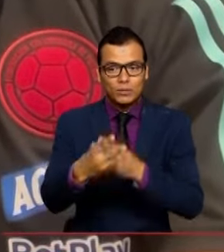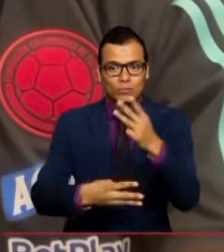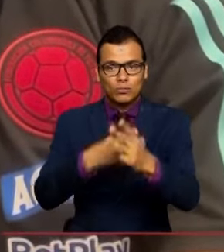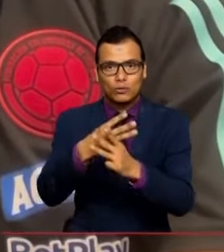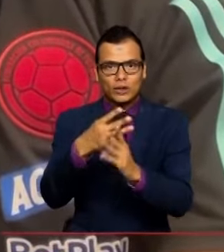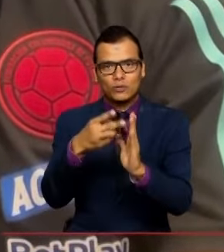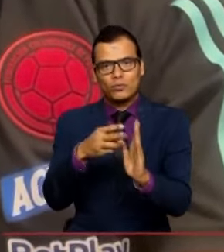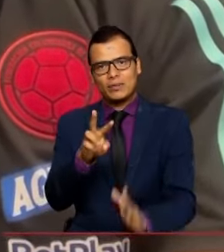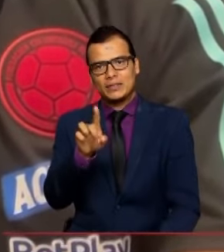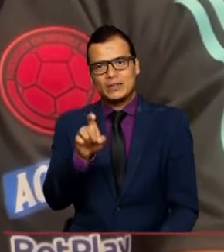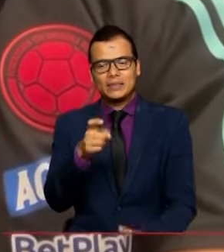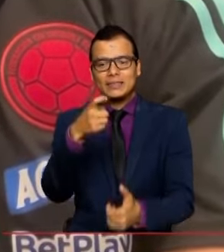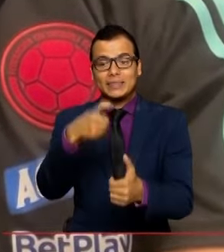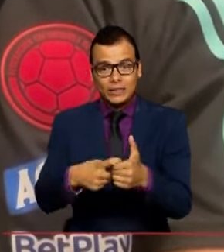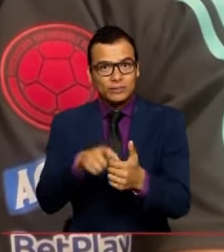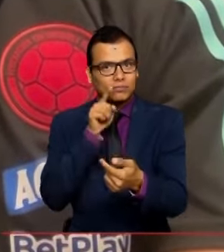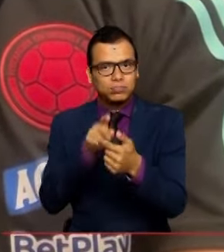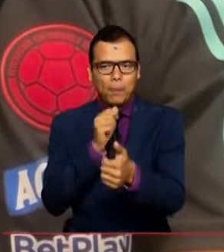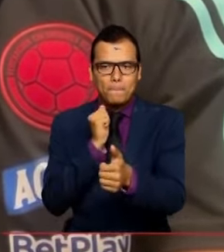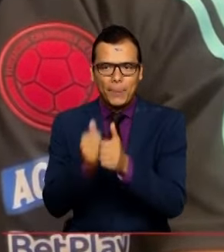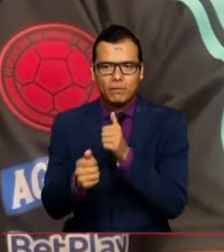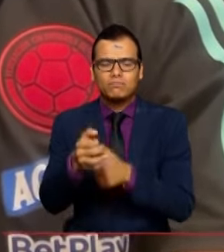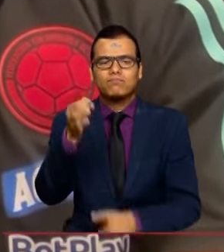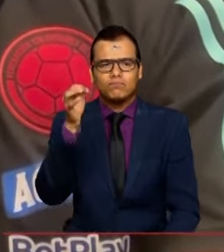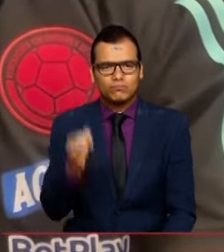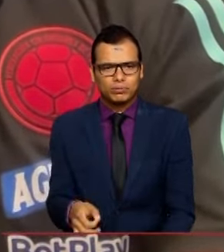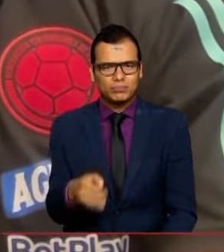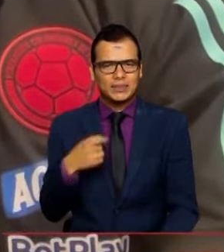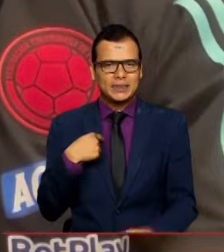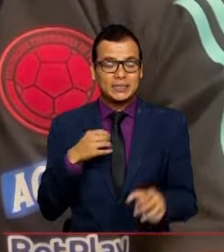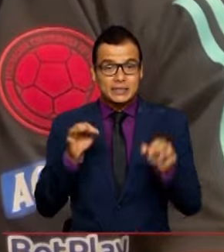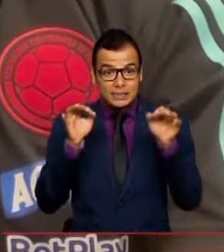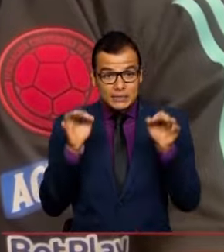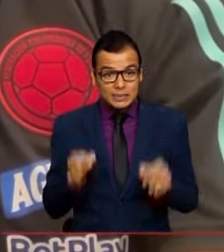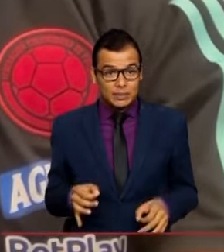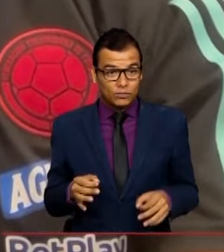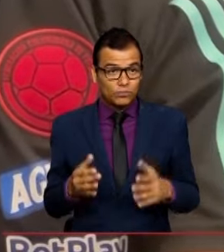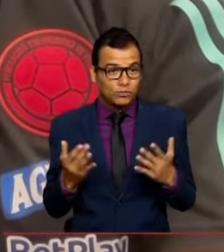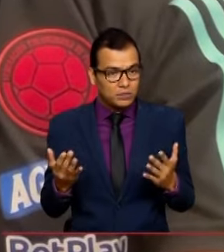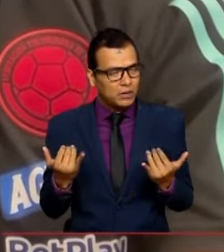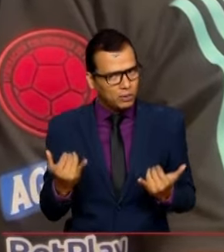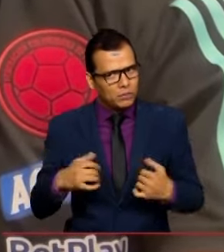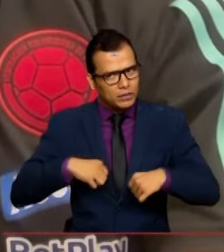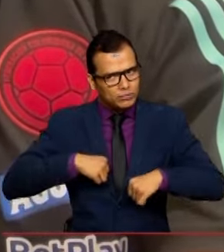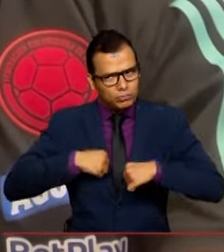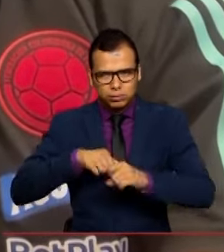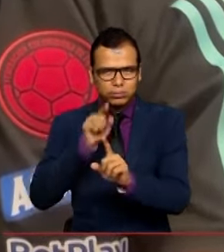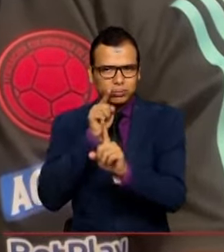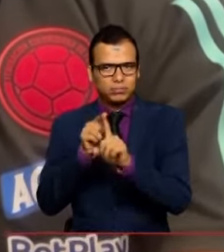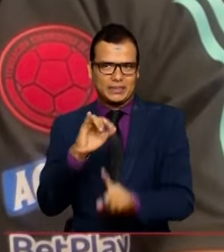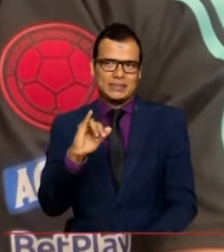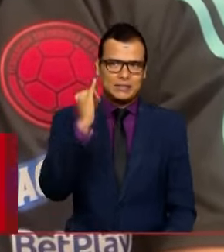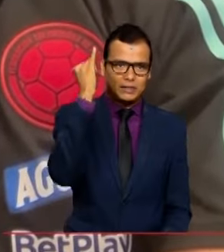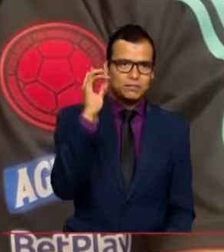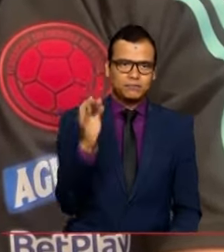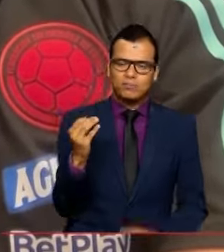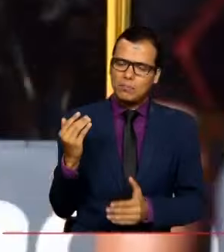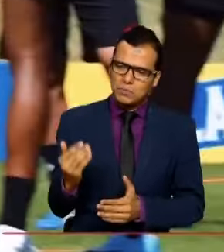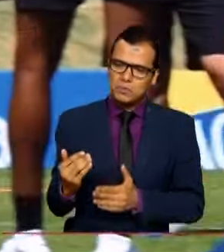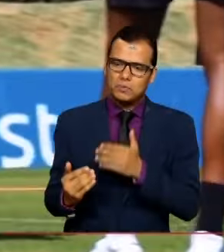objetivo primordial, ¿no? Y después, bueno, vamos construyendo paso a paso, partido a partido,